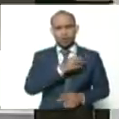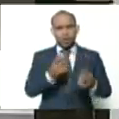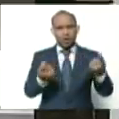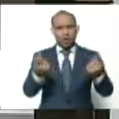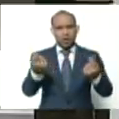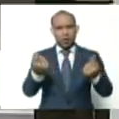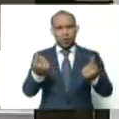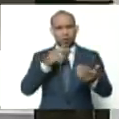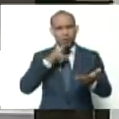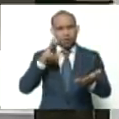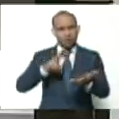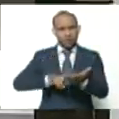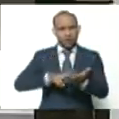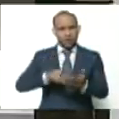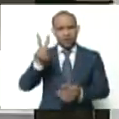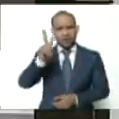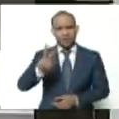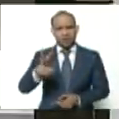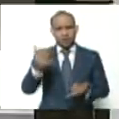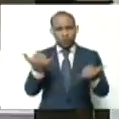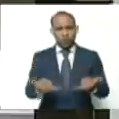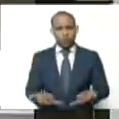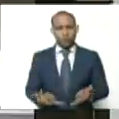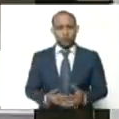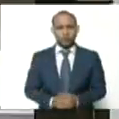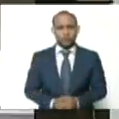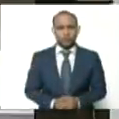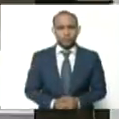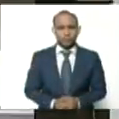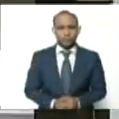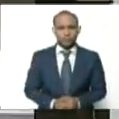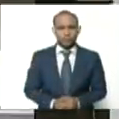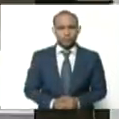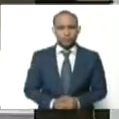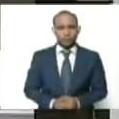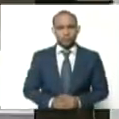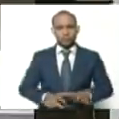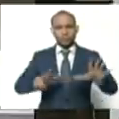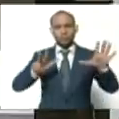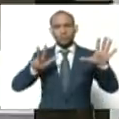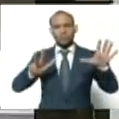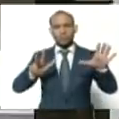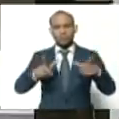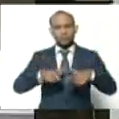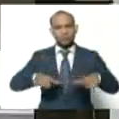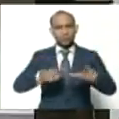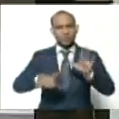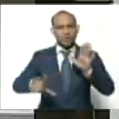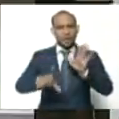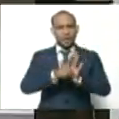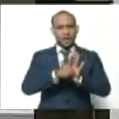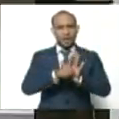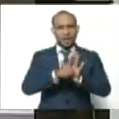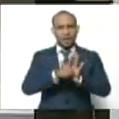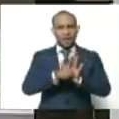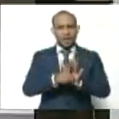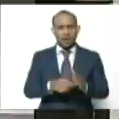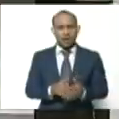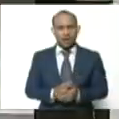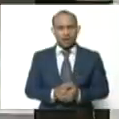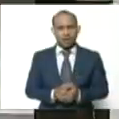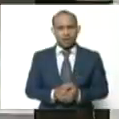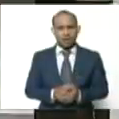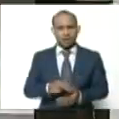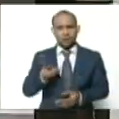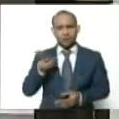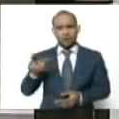en la realidad de la Venezuela actual. En octavo lugar, la ley orgánica de hidrocarburos y